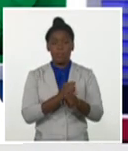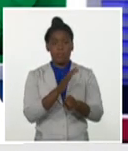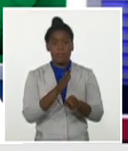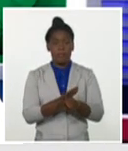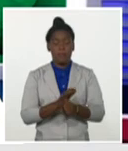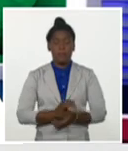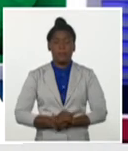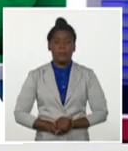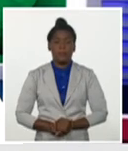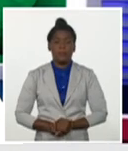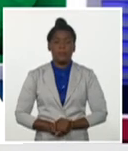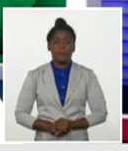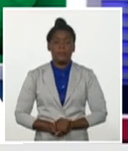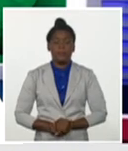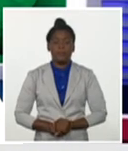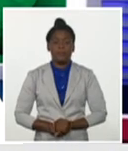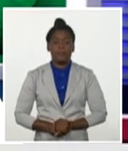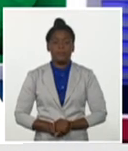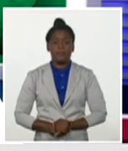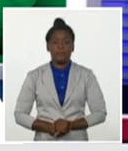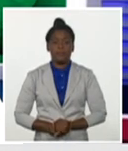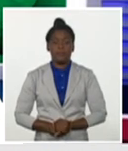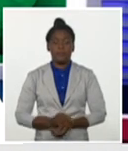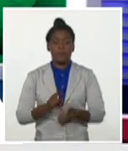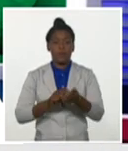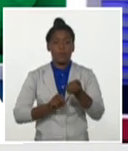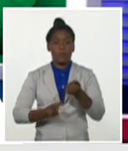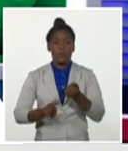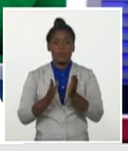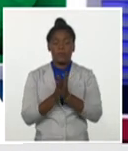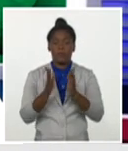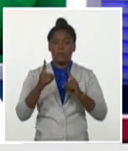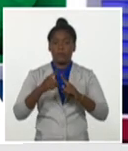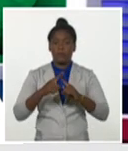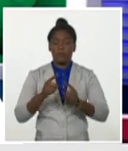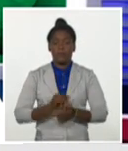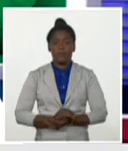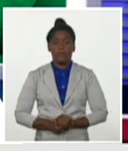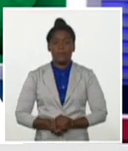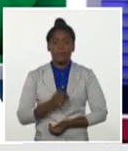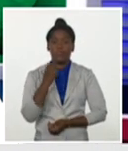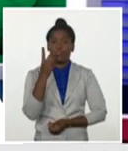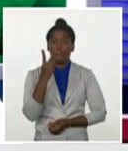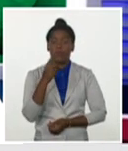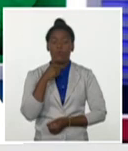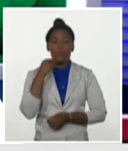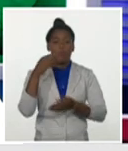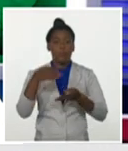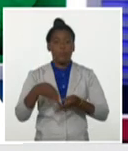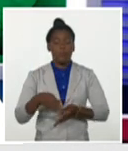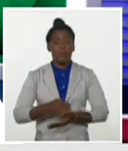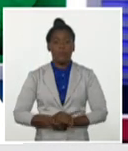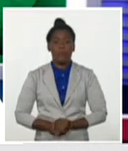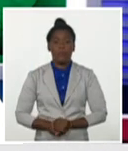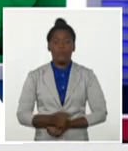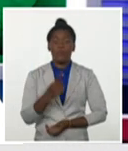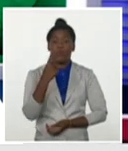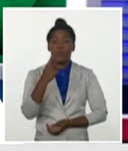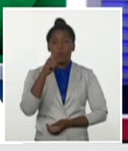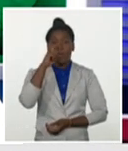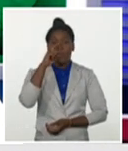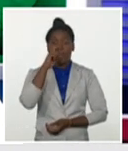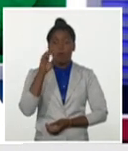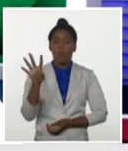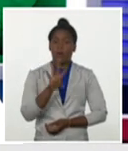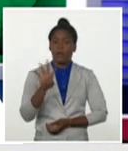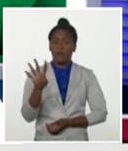inicialmente. En la provincia de Matanzas fallecen 2 personas, un paciente de 44 años del municipio